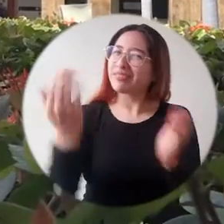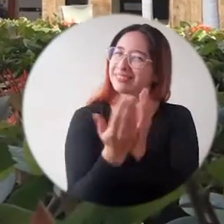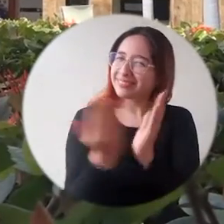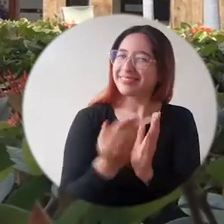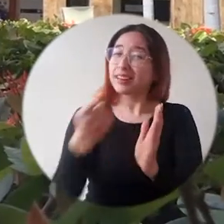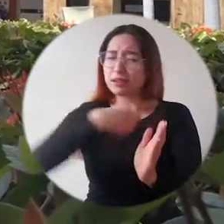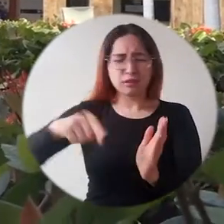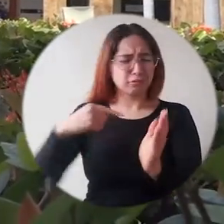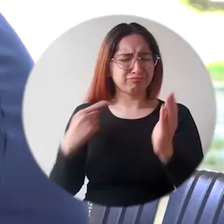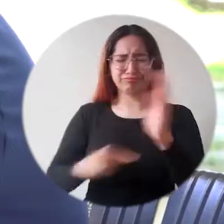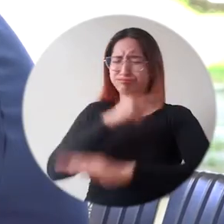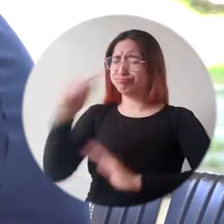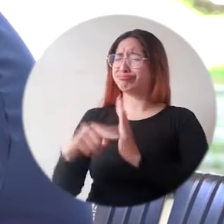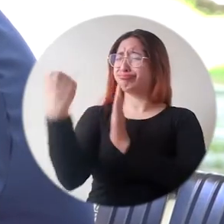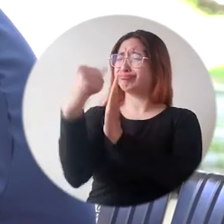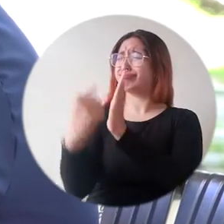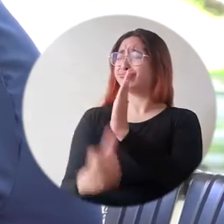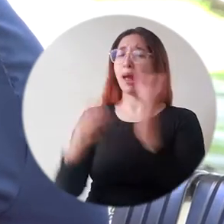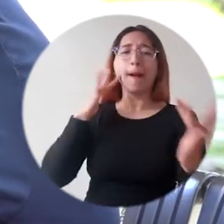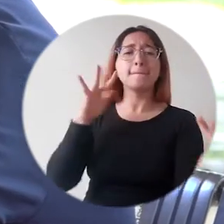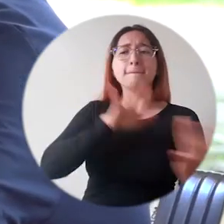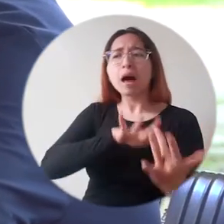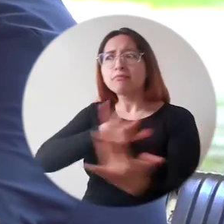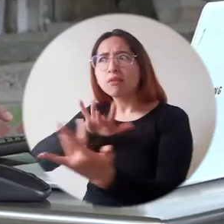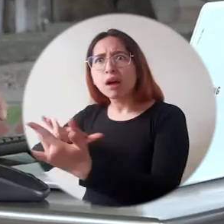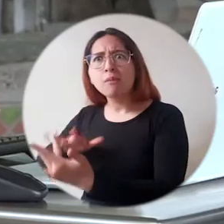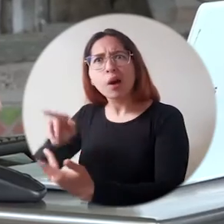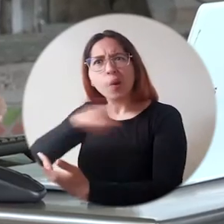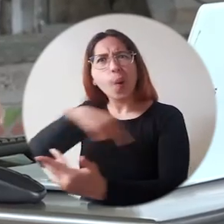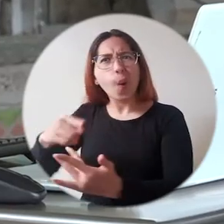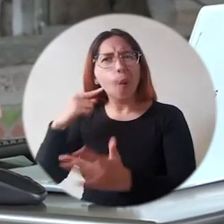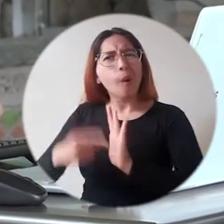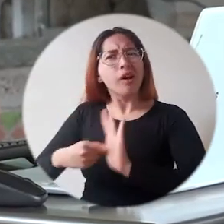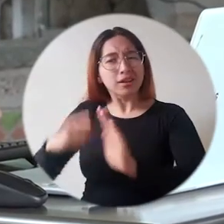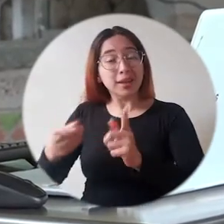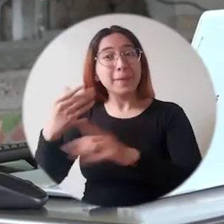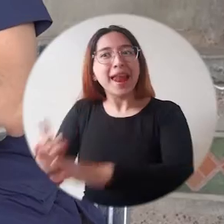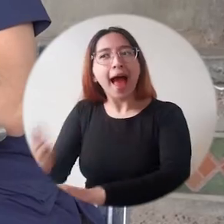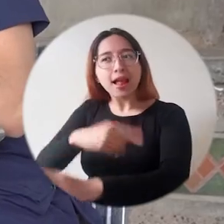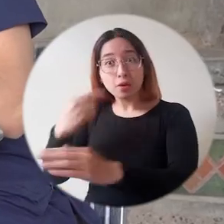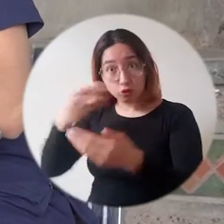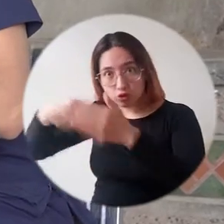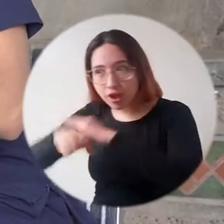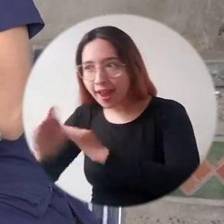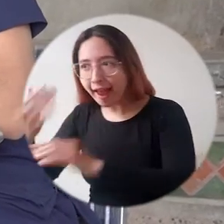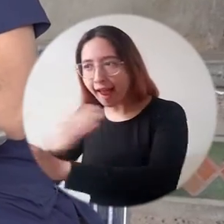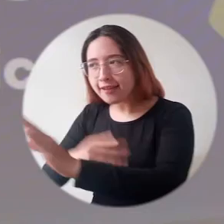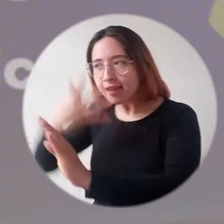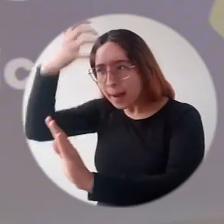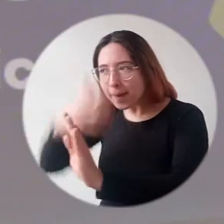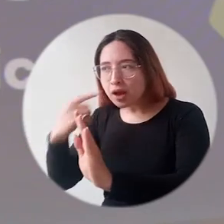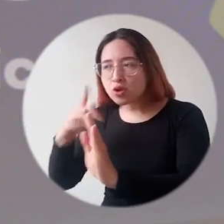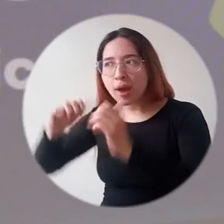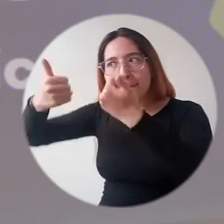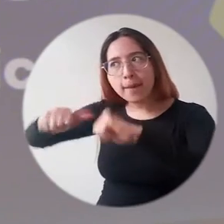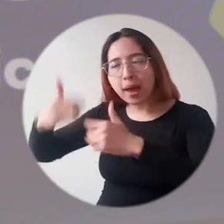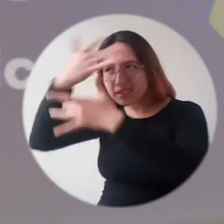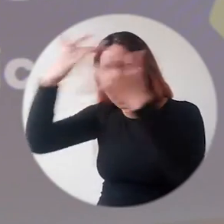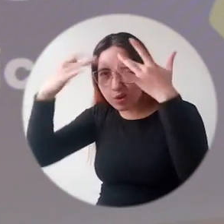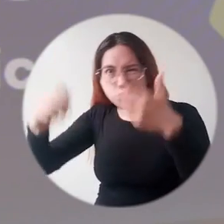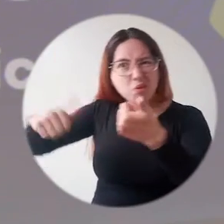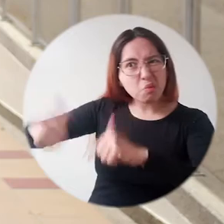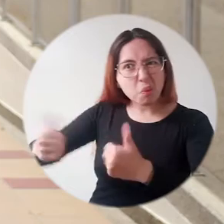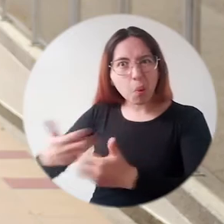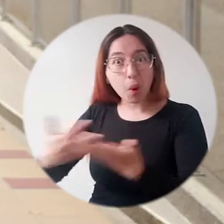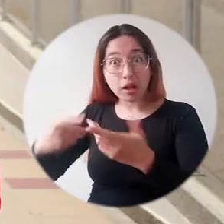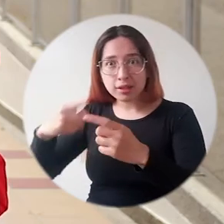muy completa y además de brindarnos inicialmente una pre test de cómo se encuentran las personas a nivel de salud mental la plataforma